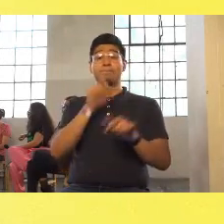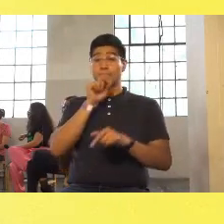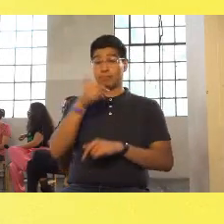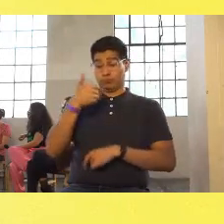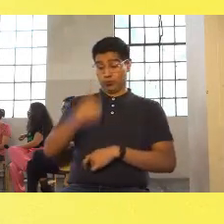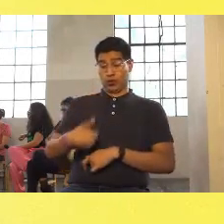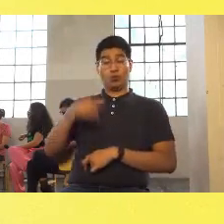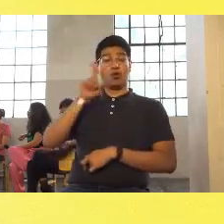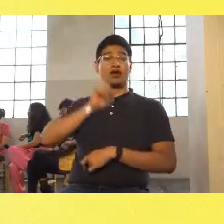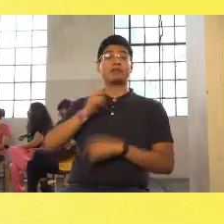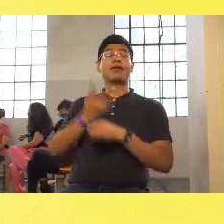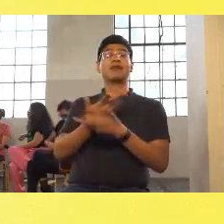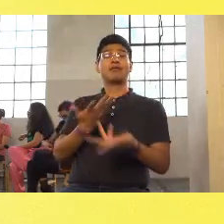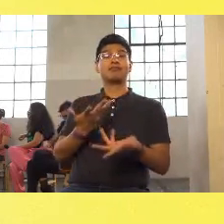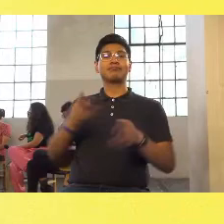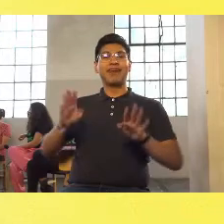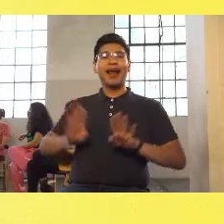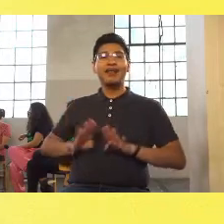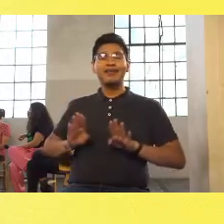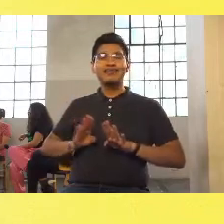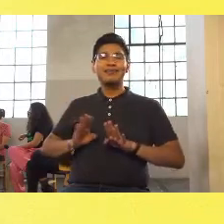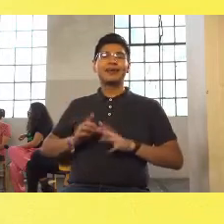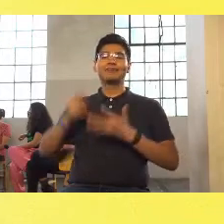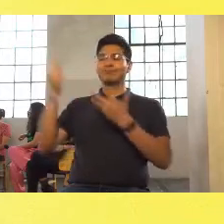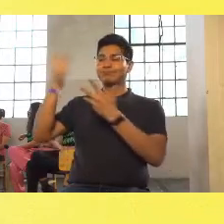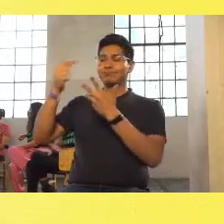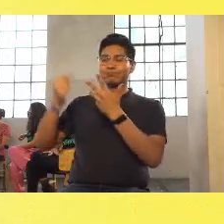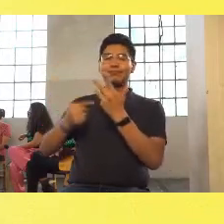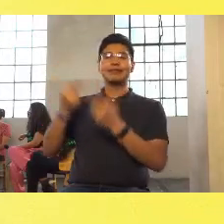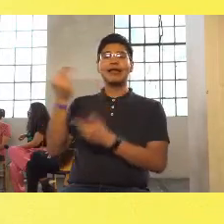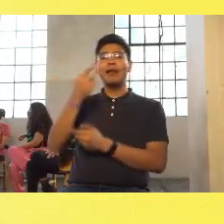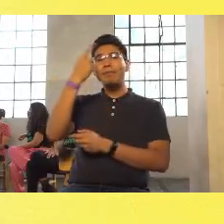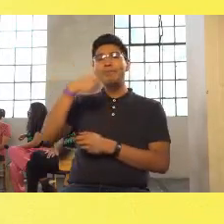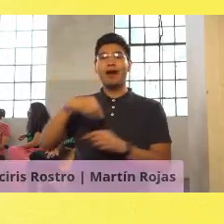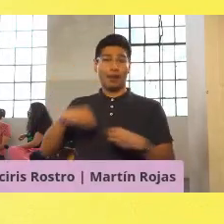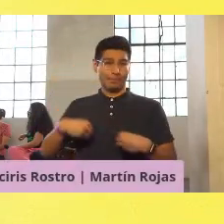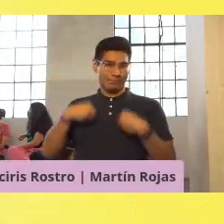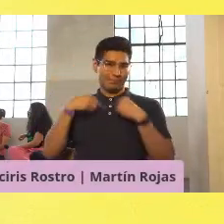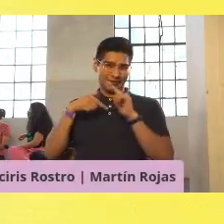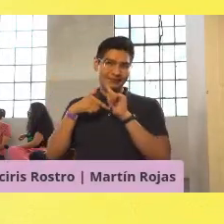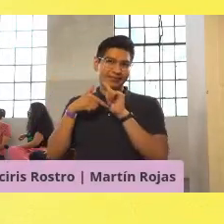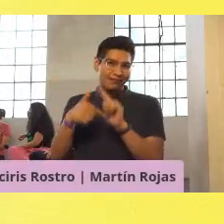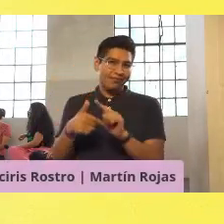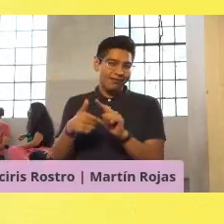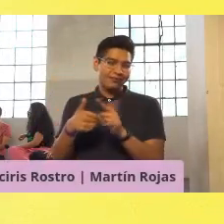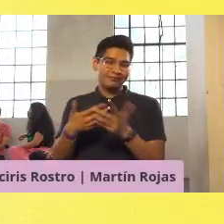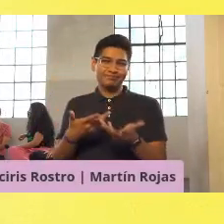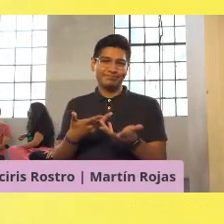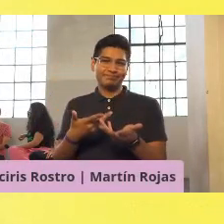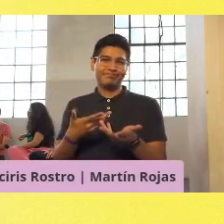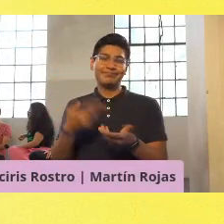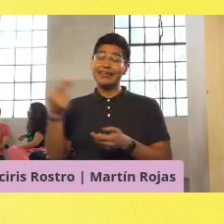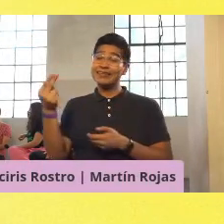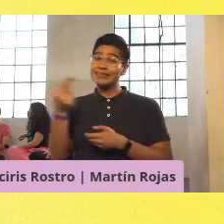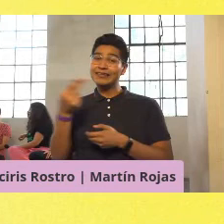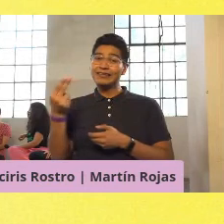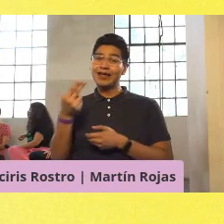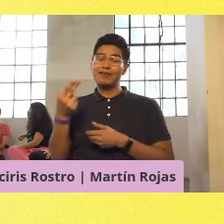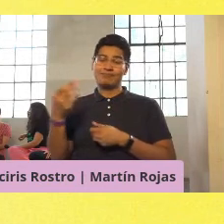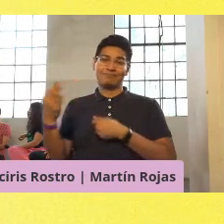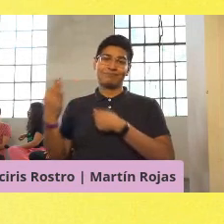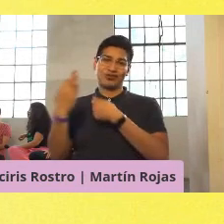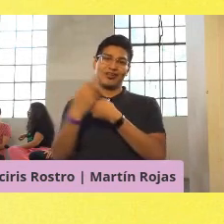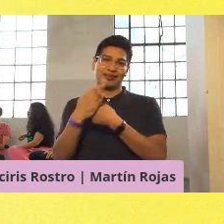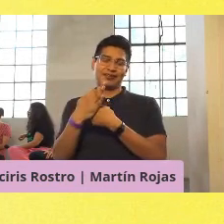vivas necesitamos un montón de condiciones para seguir vivas y para seguir aquí, para tener las energías, para hacer las cosas que hacemos, ¿no? Entonces, pues eso, que nunca se pierda como